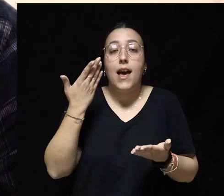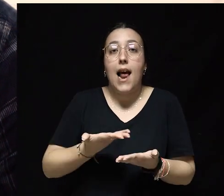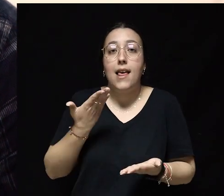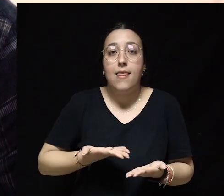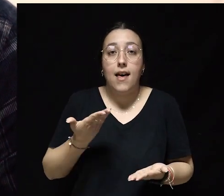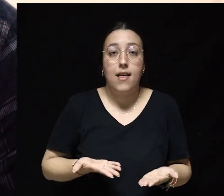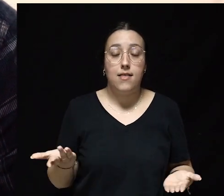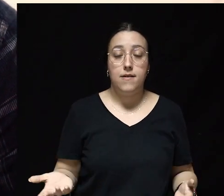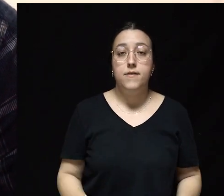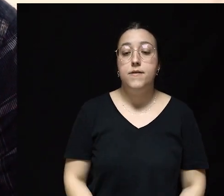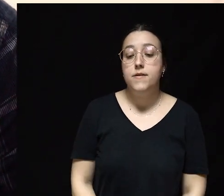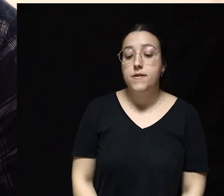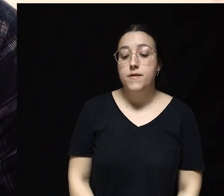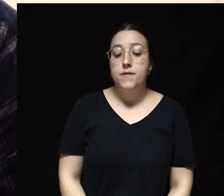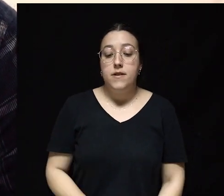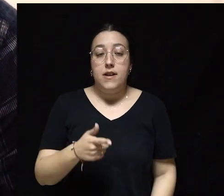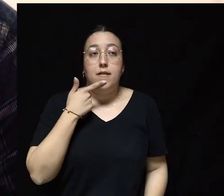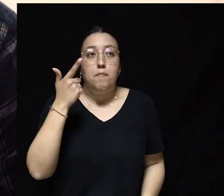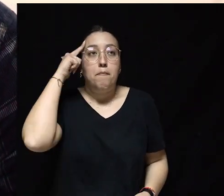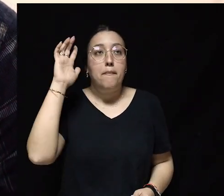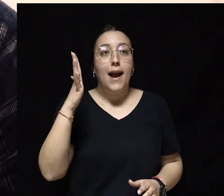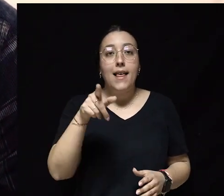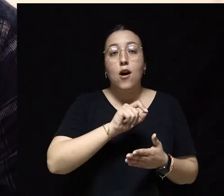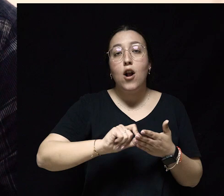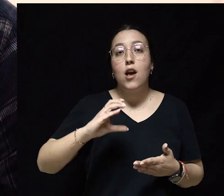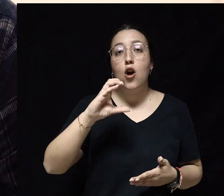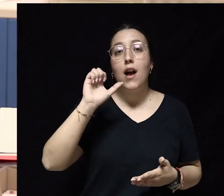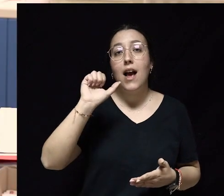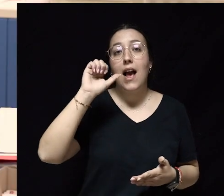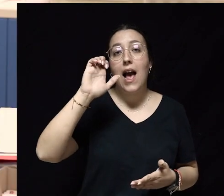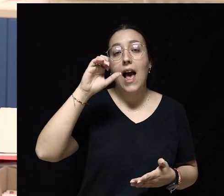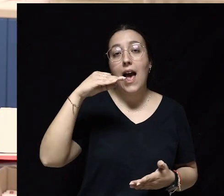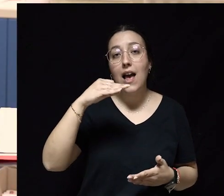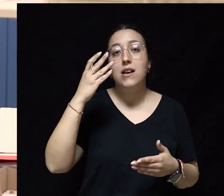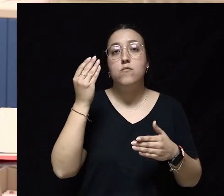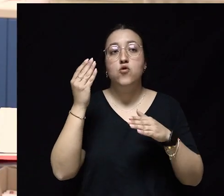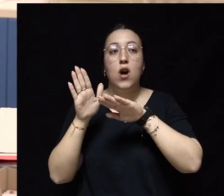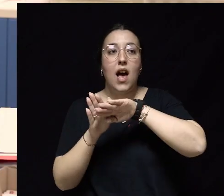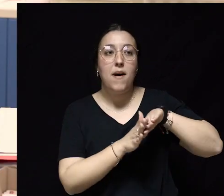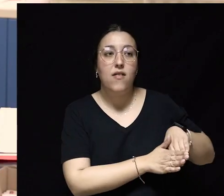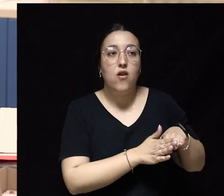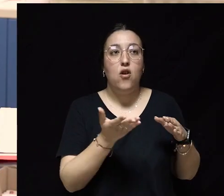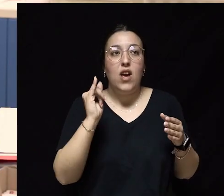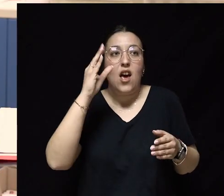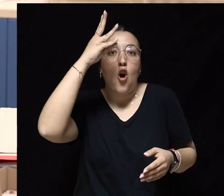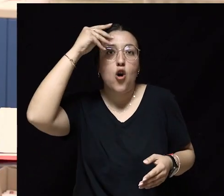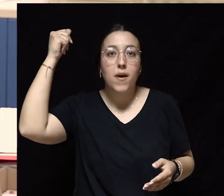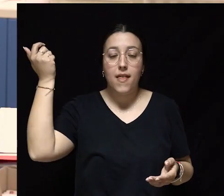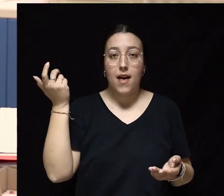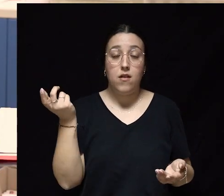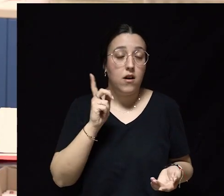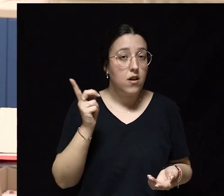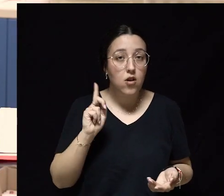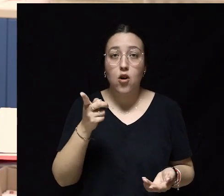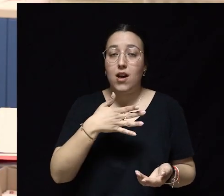una situación de gueto, en un barrio que parece que está aislado del resto de la ciudad, y con eso, con un tanto